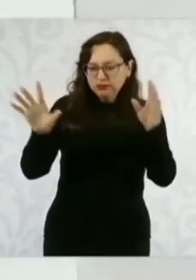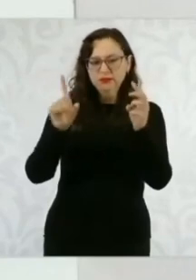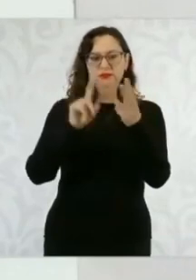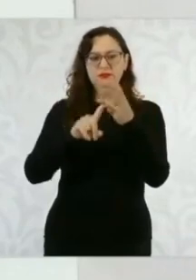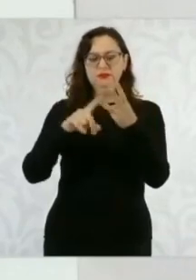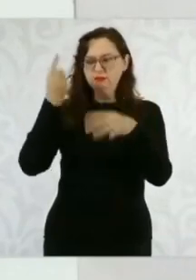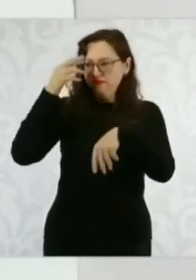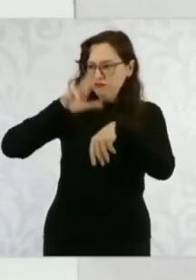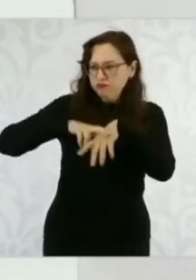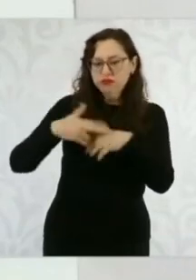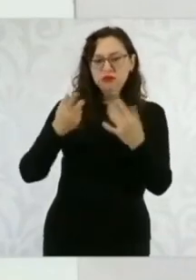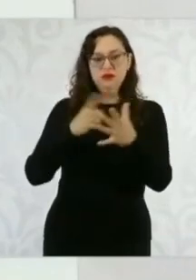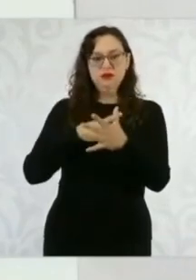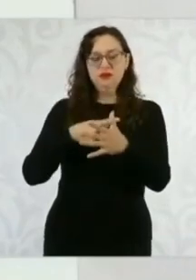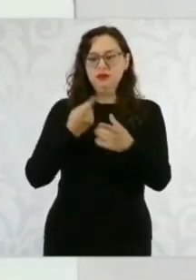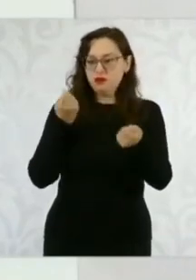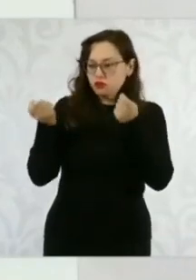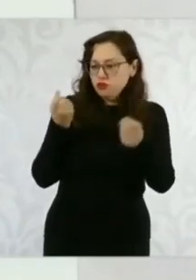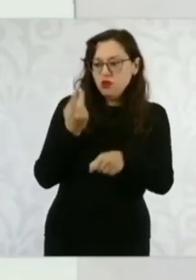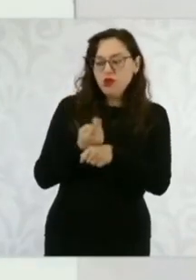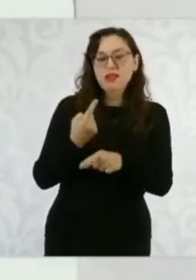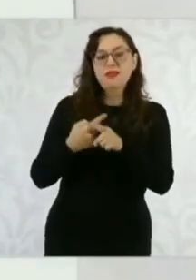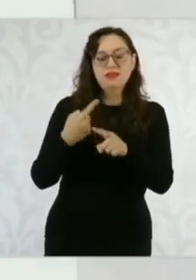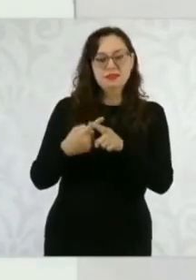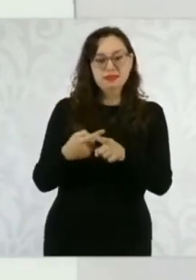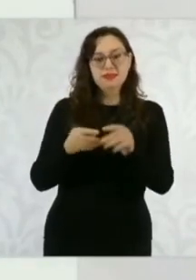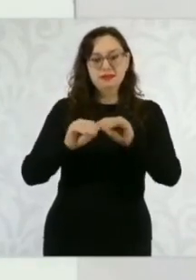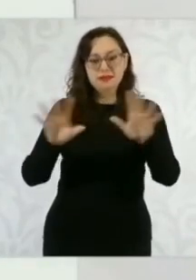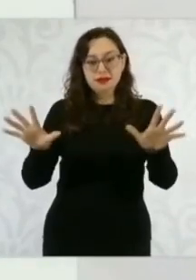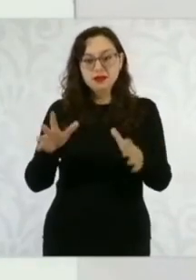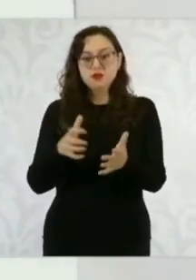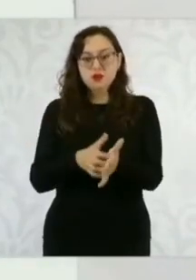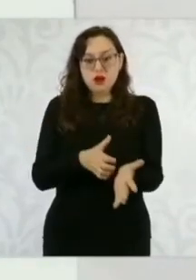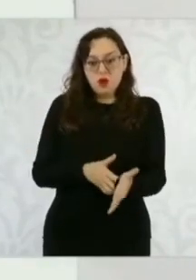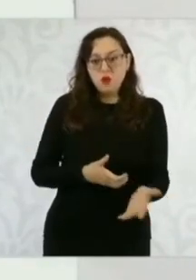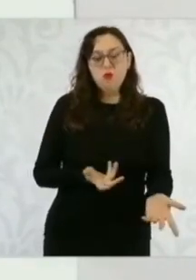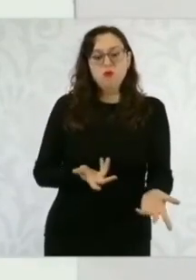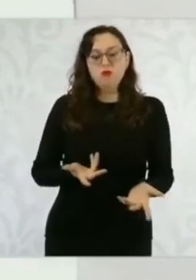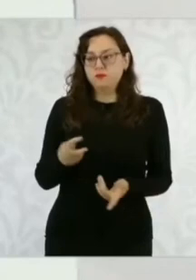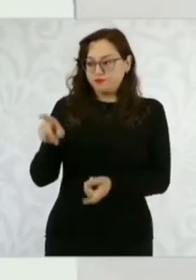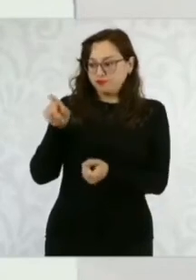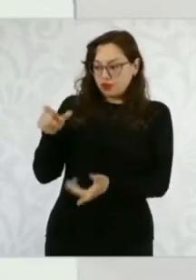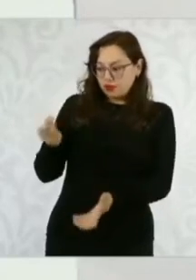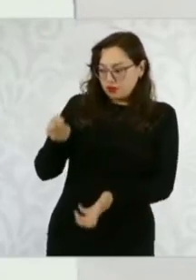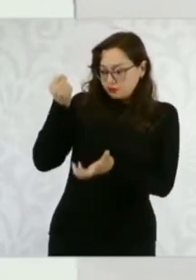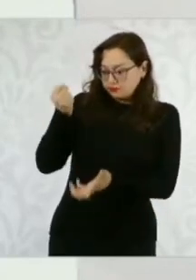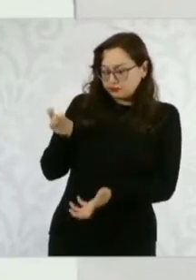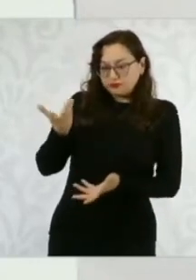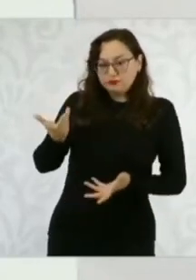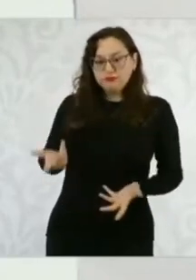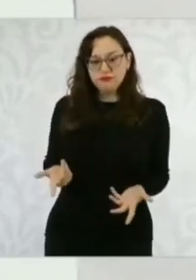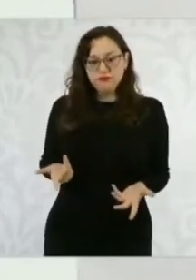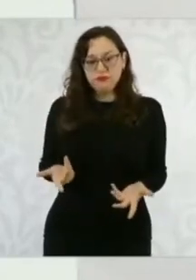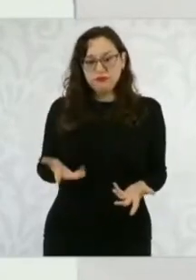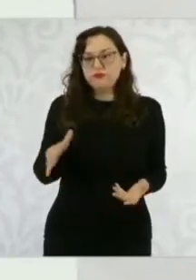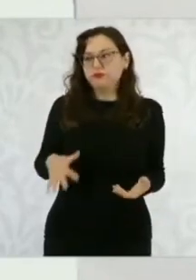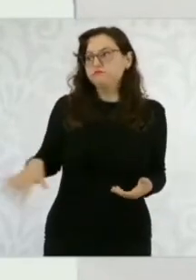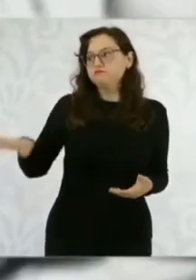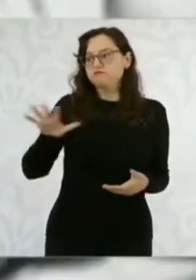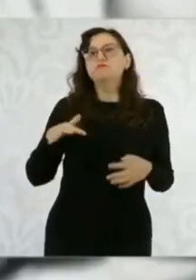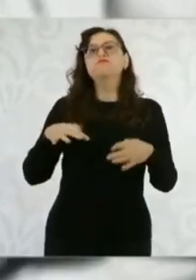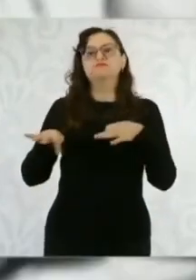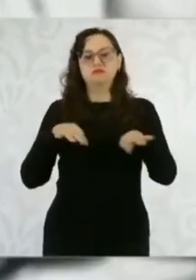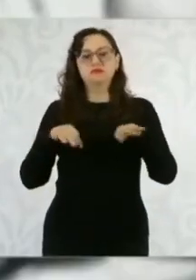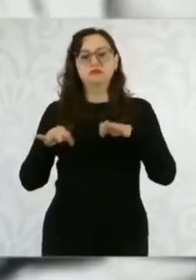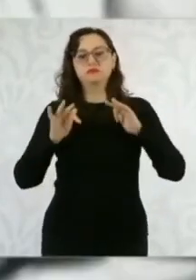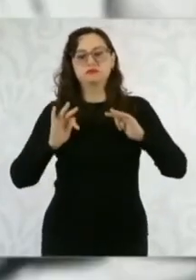control claro sobre los ahorros, para que los trabajadores puedan tener la certeza